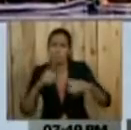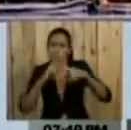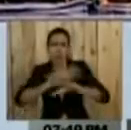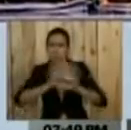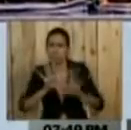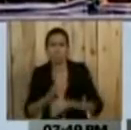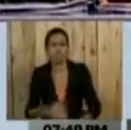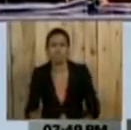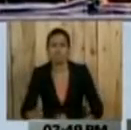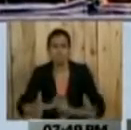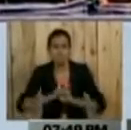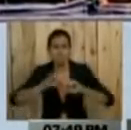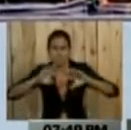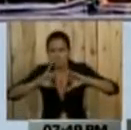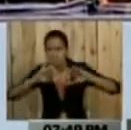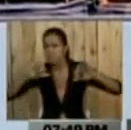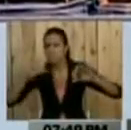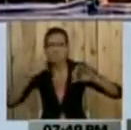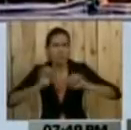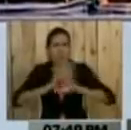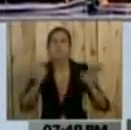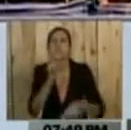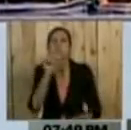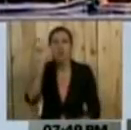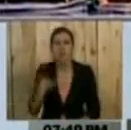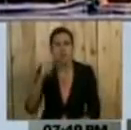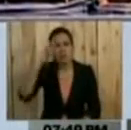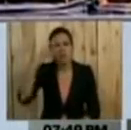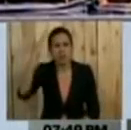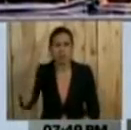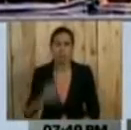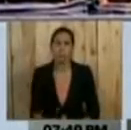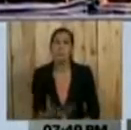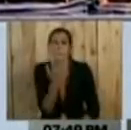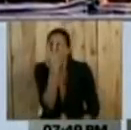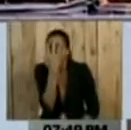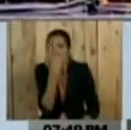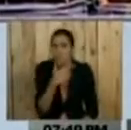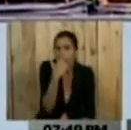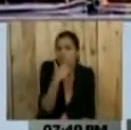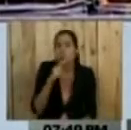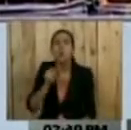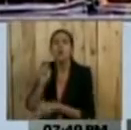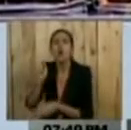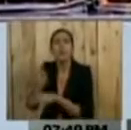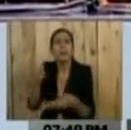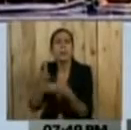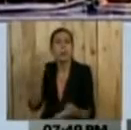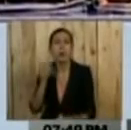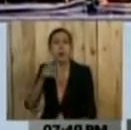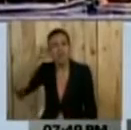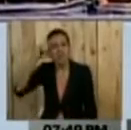putrefacta, Ramos Alú. Se la pasa metiendo con las mujeres, cobarde, eres un cobarde, Ramos Alú.